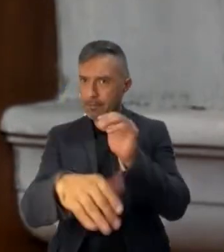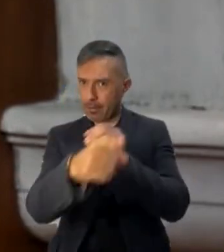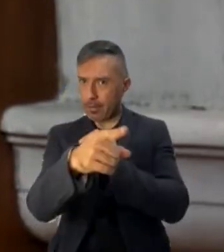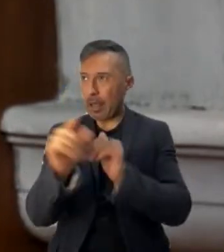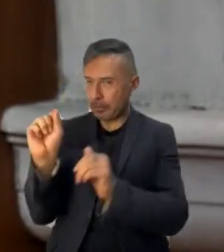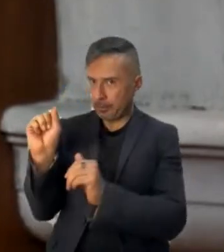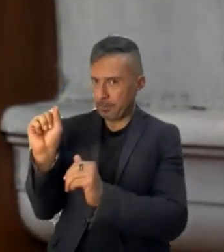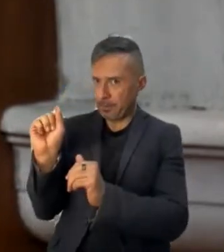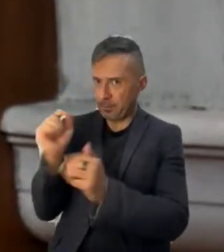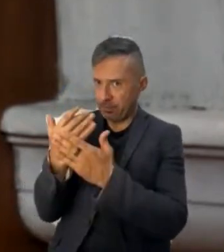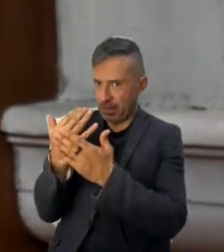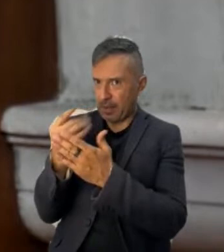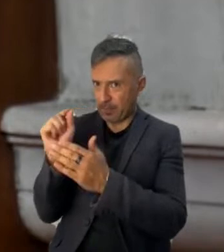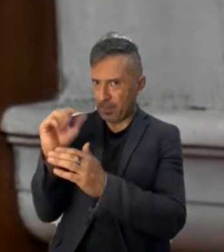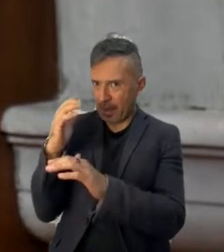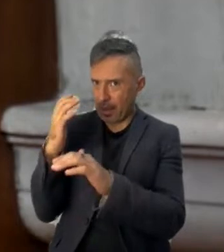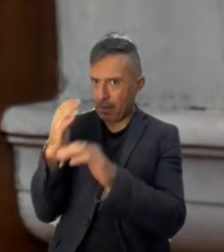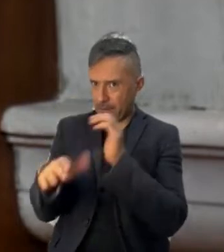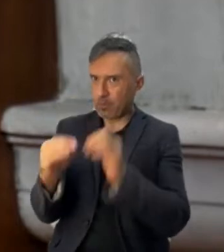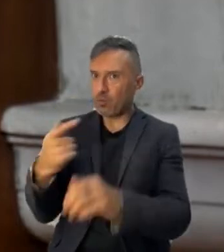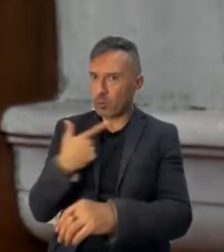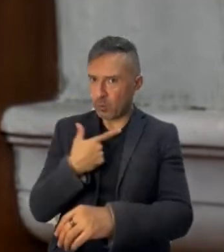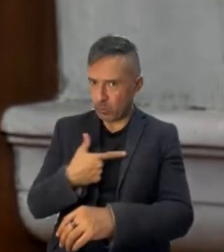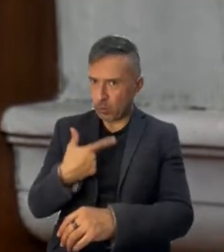permite concluir, con mucho gusto.